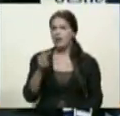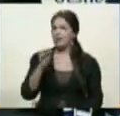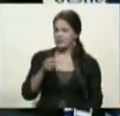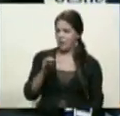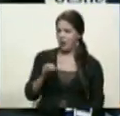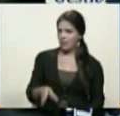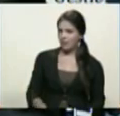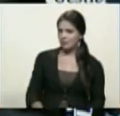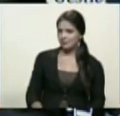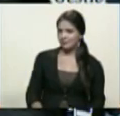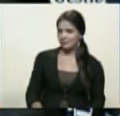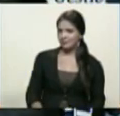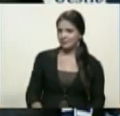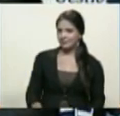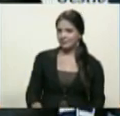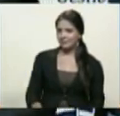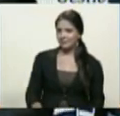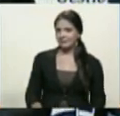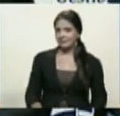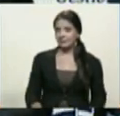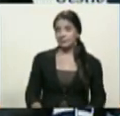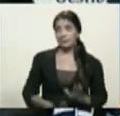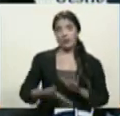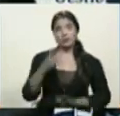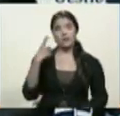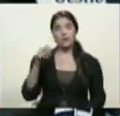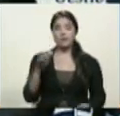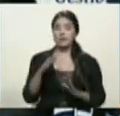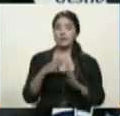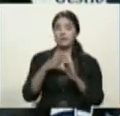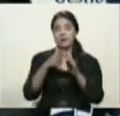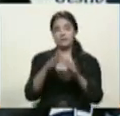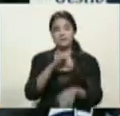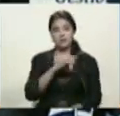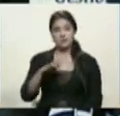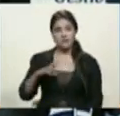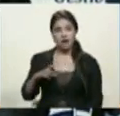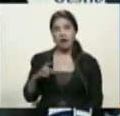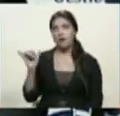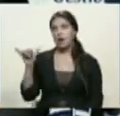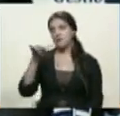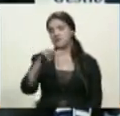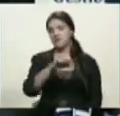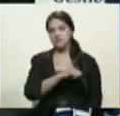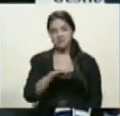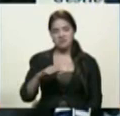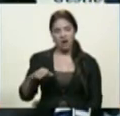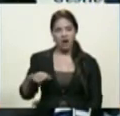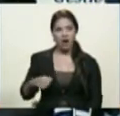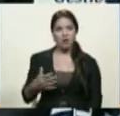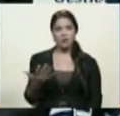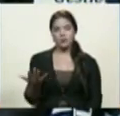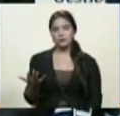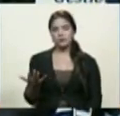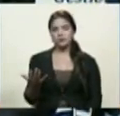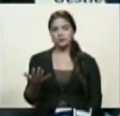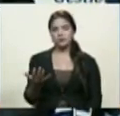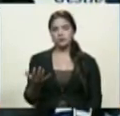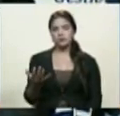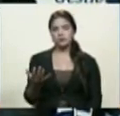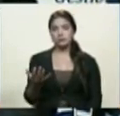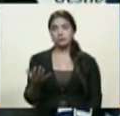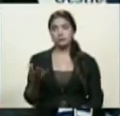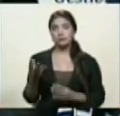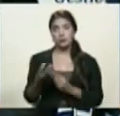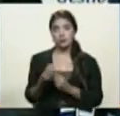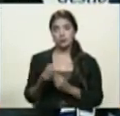hablar luego que te fuiste en un yate en aviones privados con el séquito con el